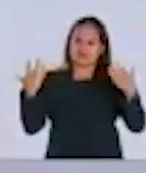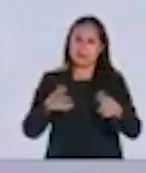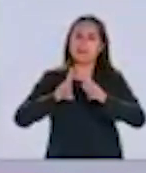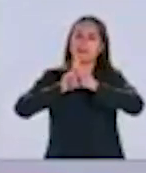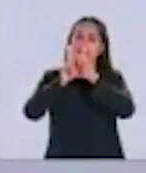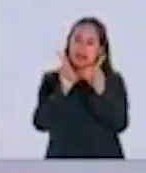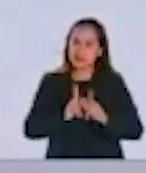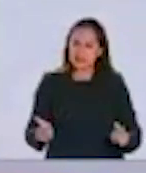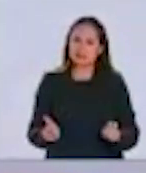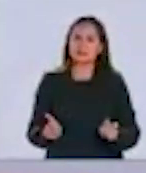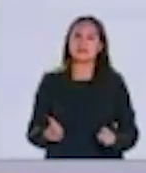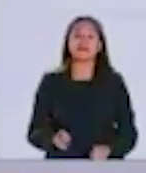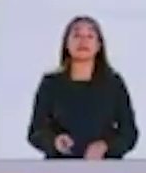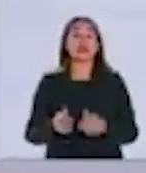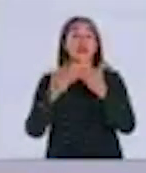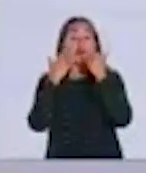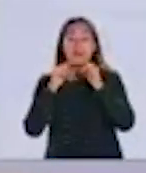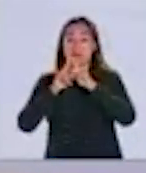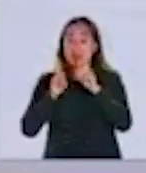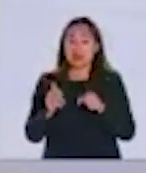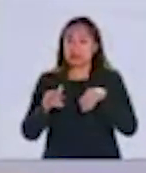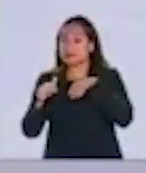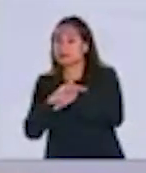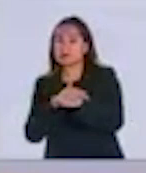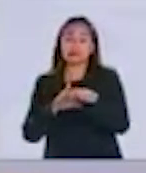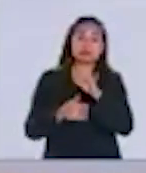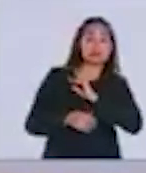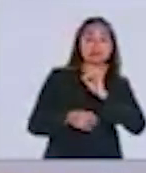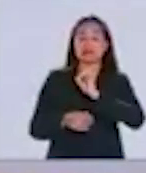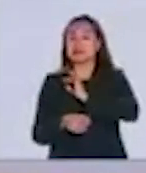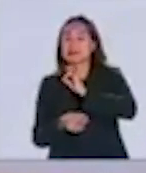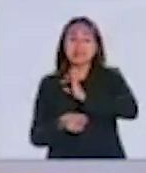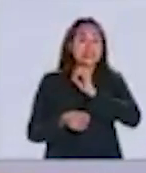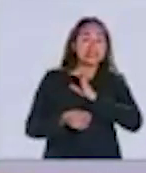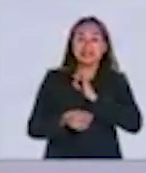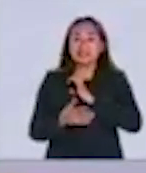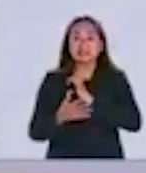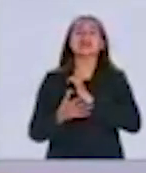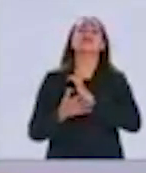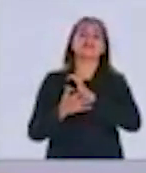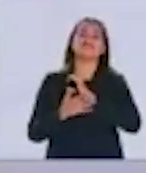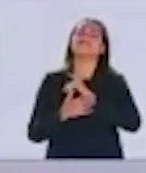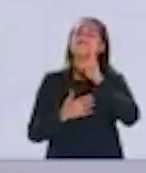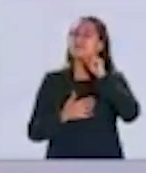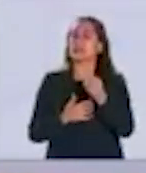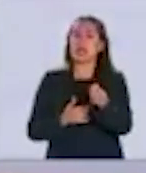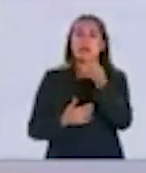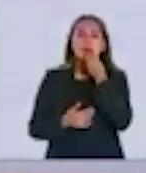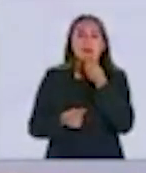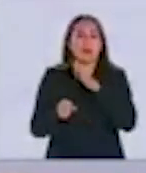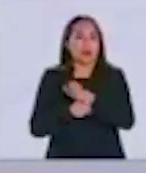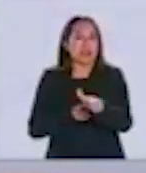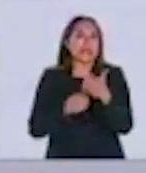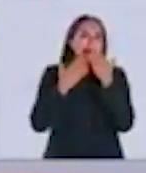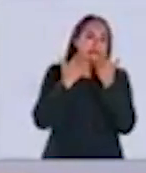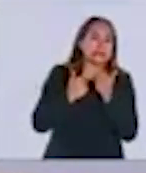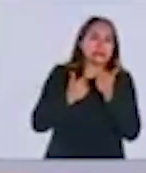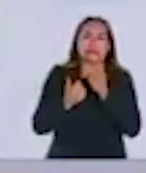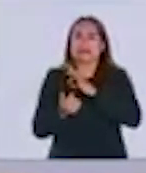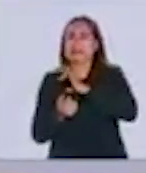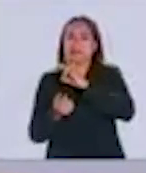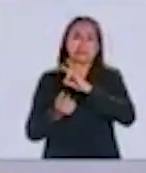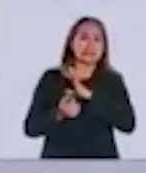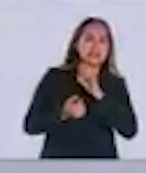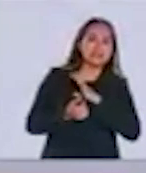que no puede salir a la calle con tranquilidad no tiene paz quien no sabe qué va a comer al día siguiente no tiene paz quien tiene que